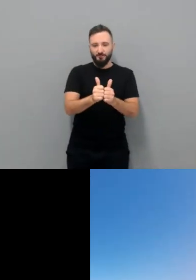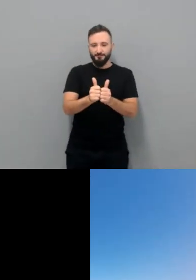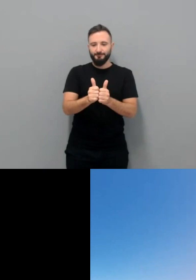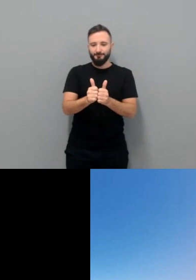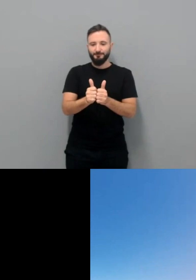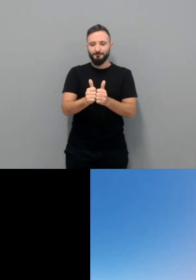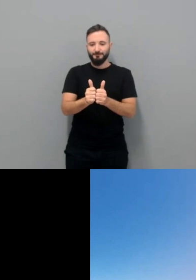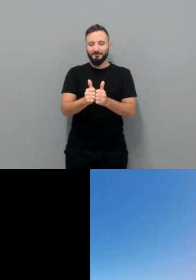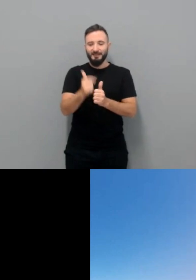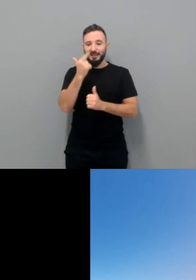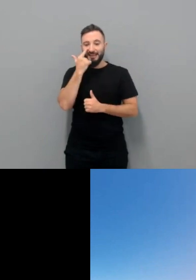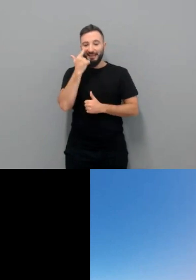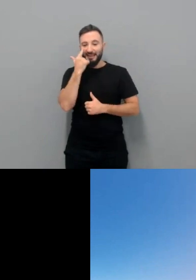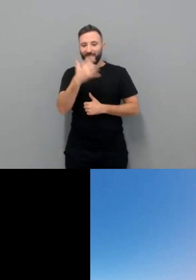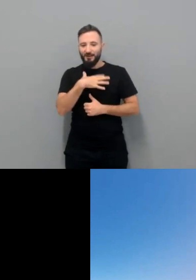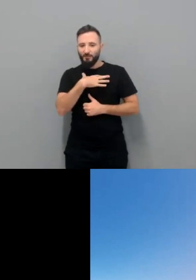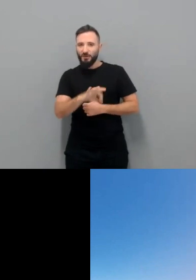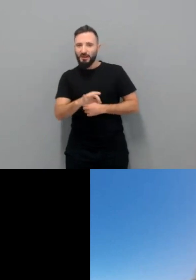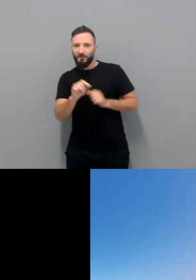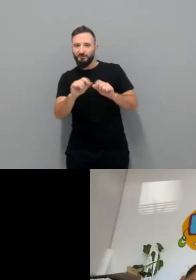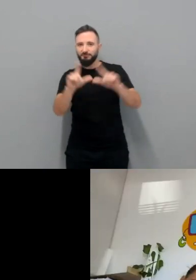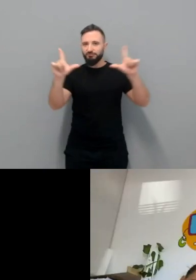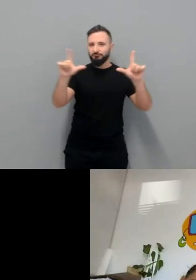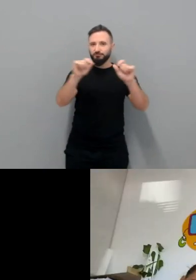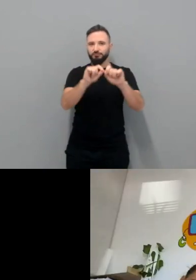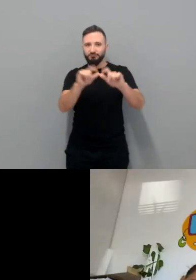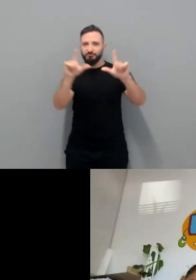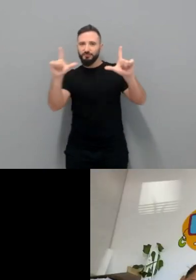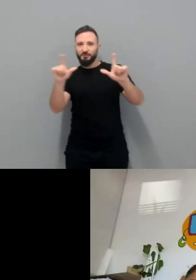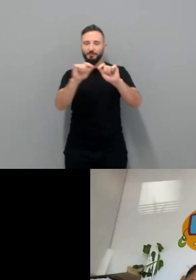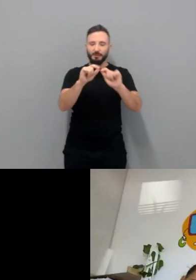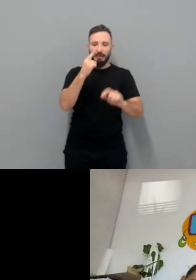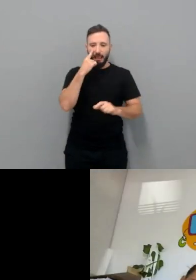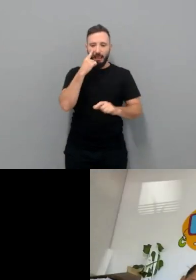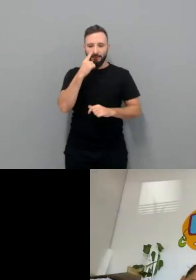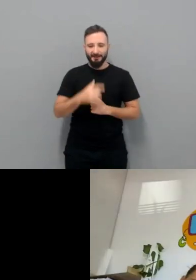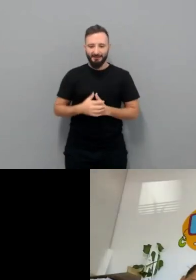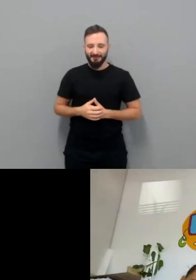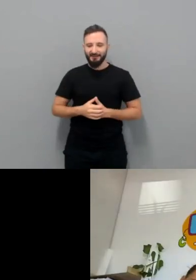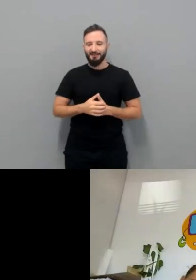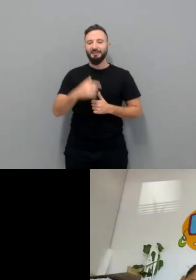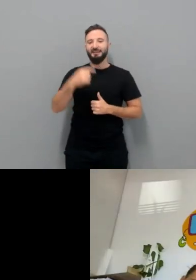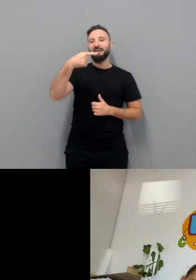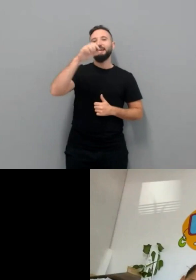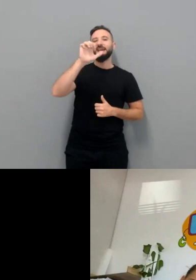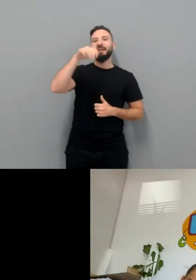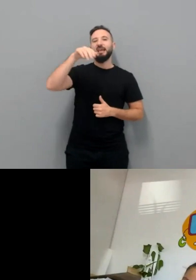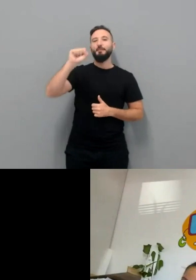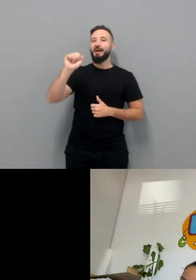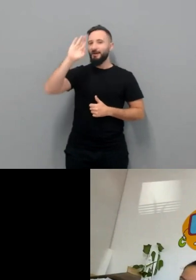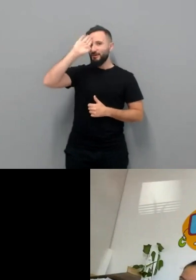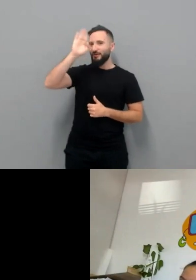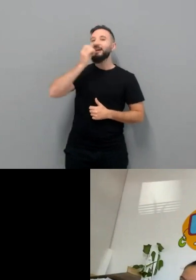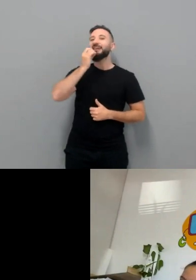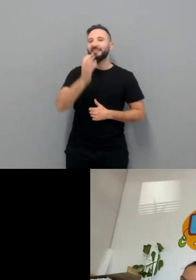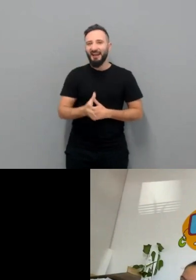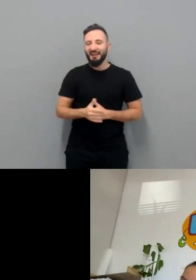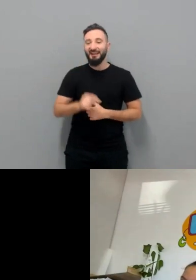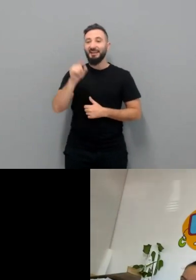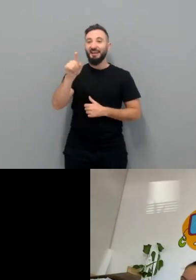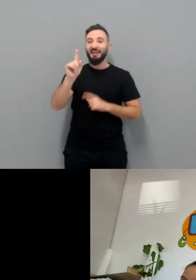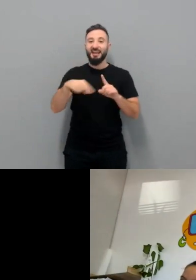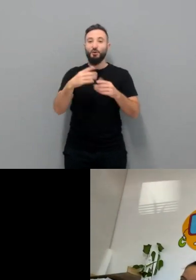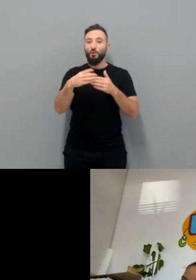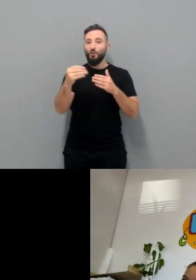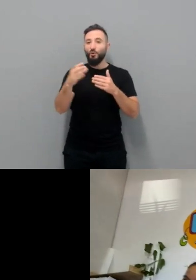A ver si la podemos ver porque es como que aparece, desaparece. Ahí tenemos a Gema. Hola Gema, ¿qué tal? Ella es usuaria